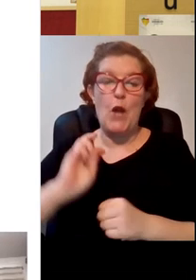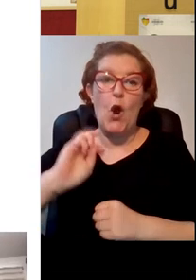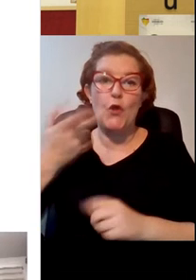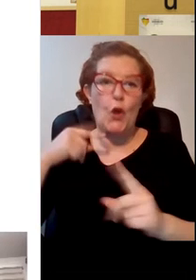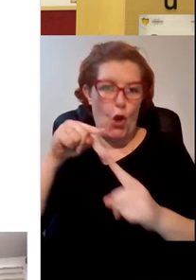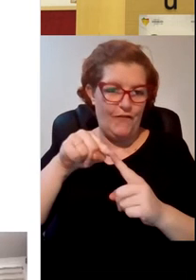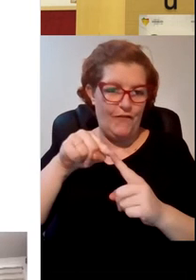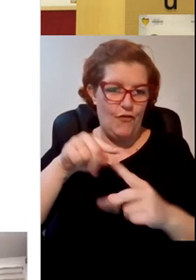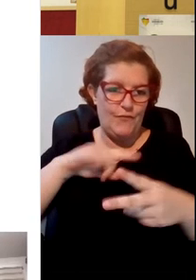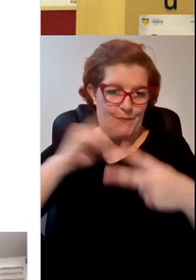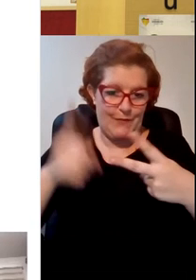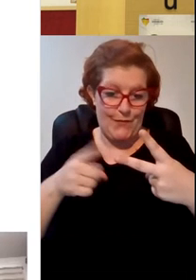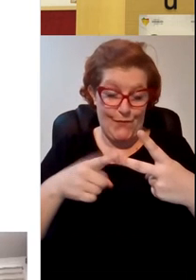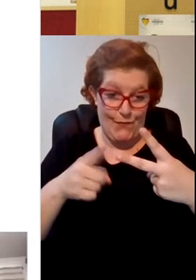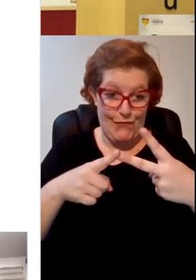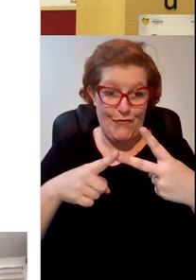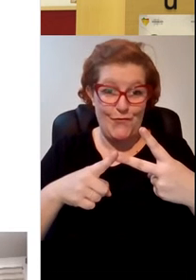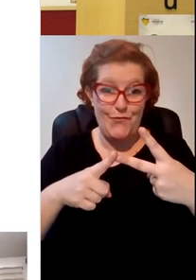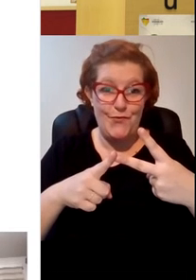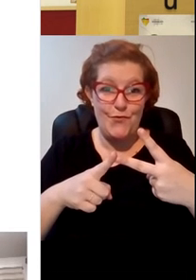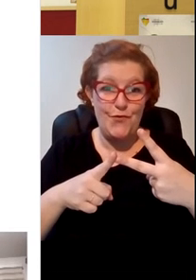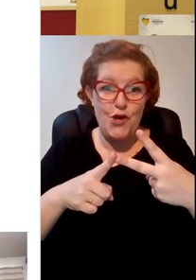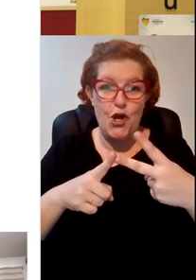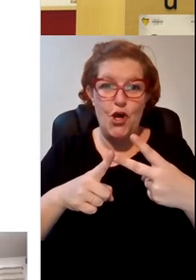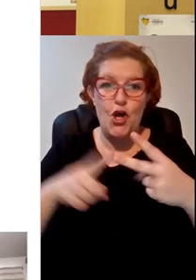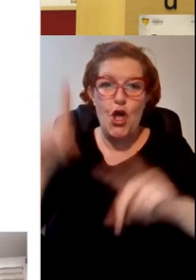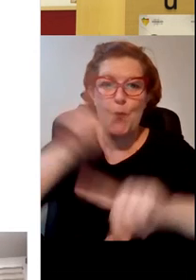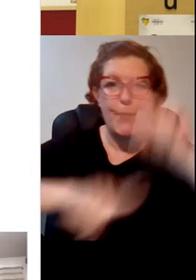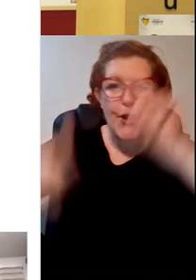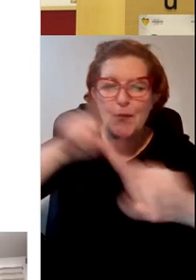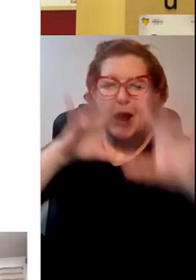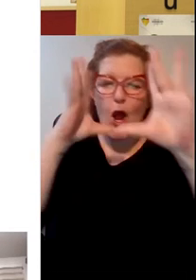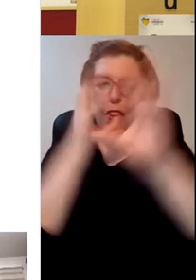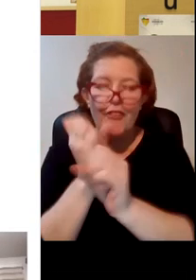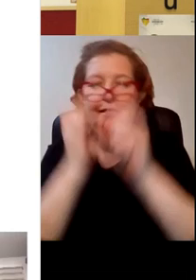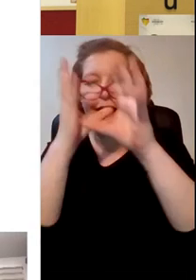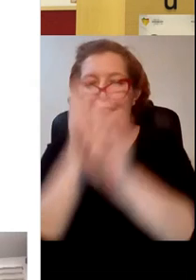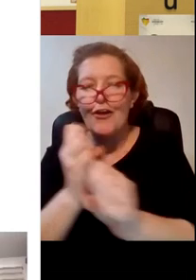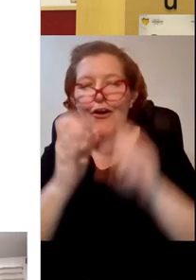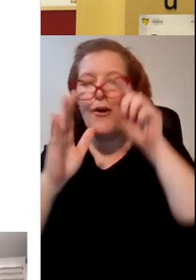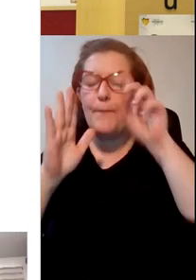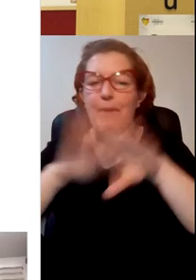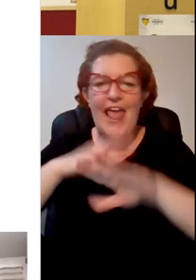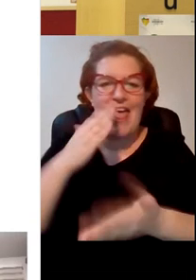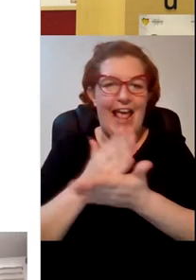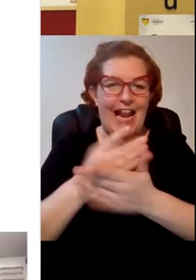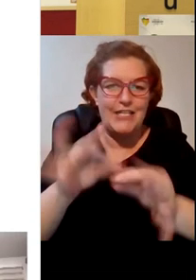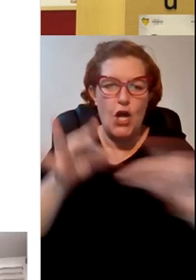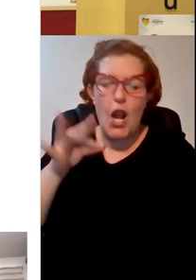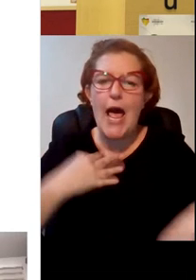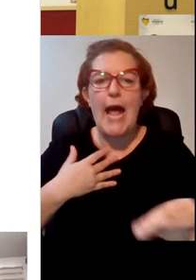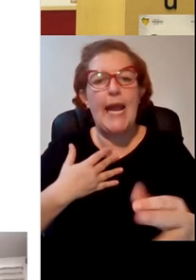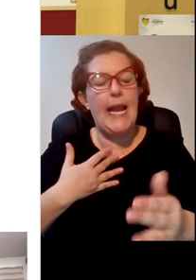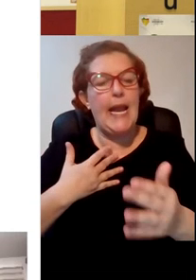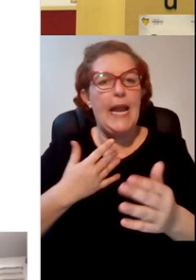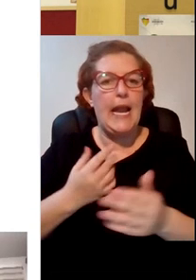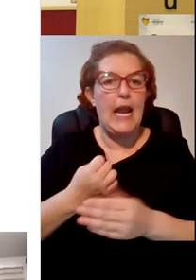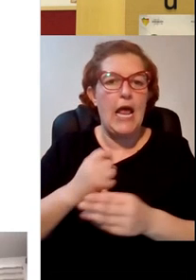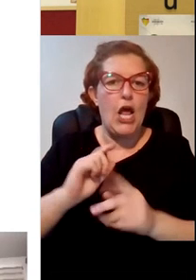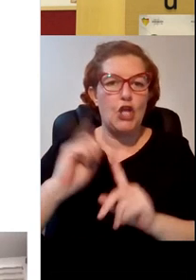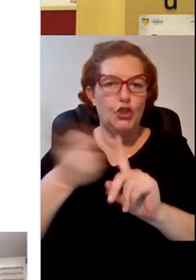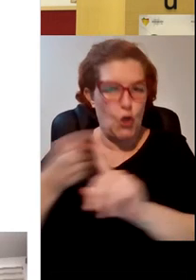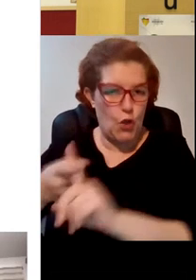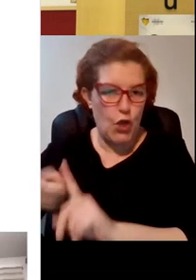objetivos que pretendíamos también era el de resolver problemas de concentración en las clases online las clases online se siguen